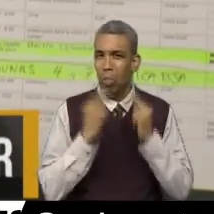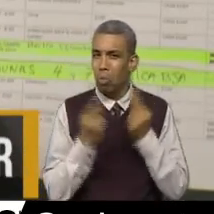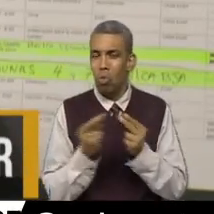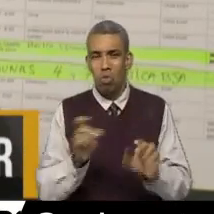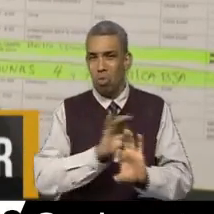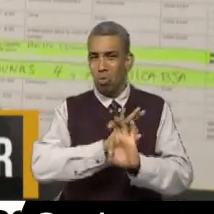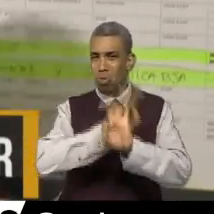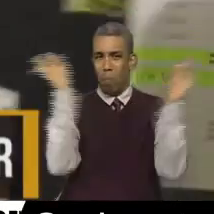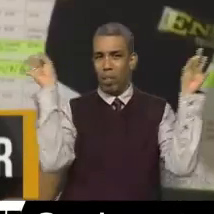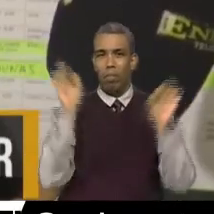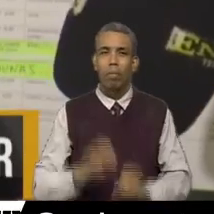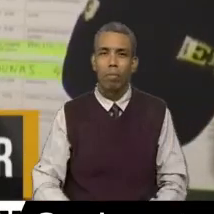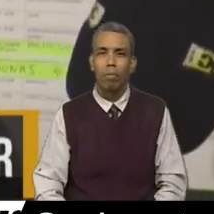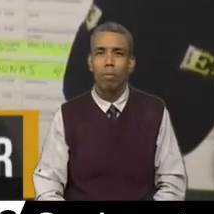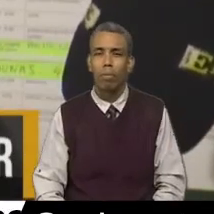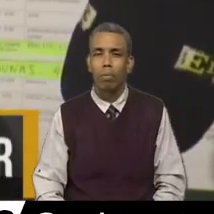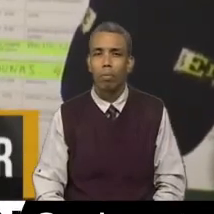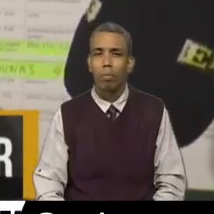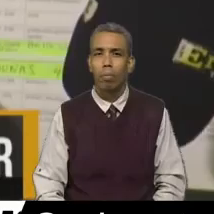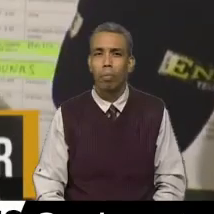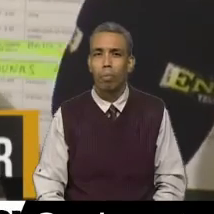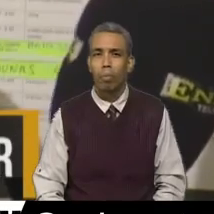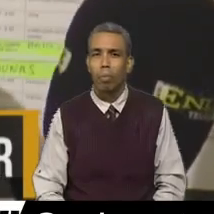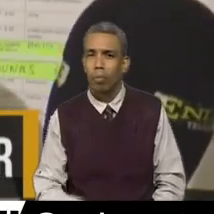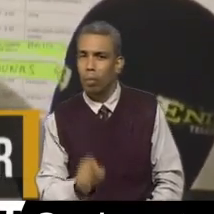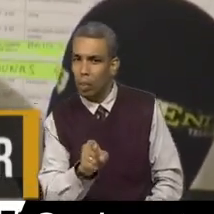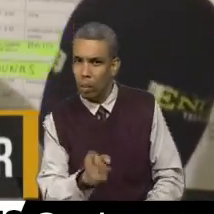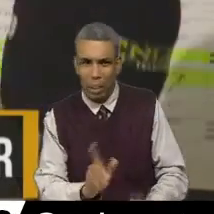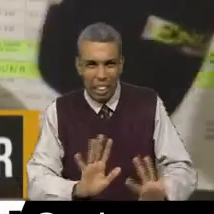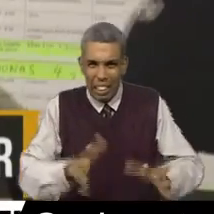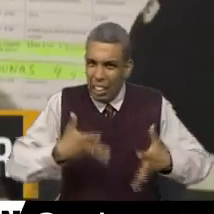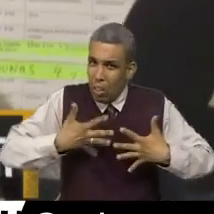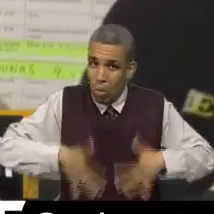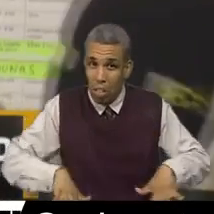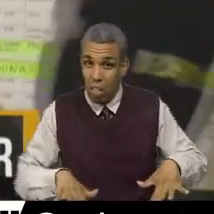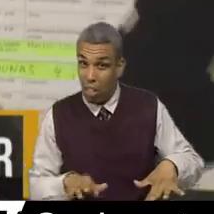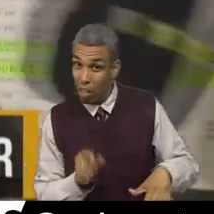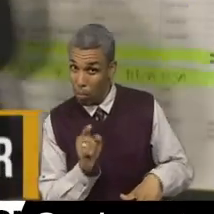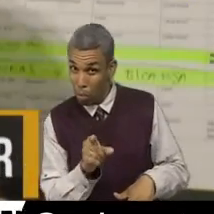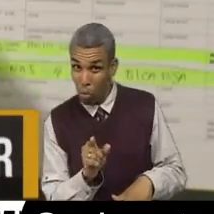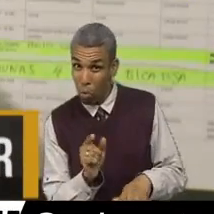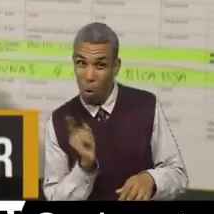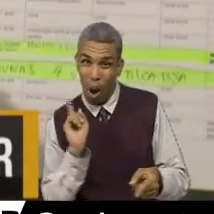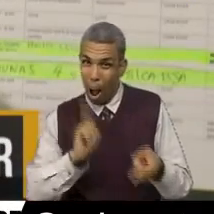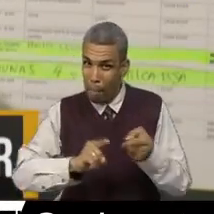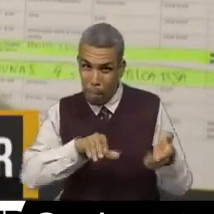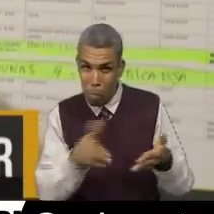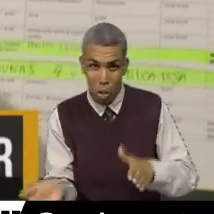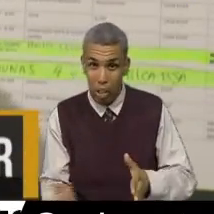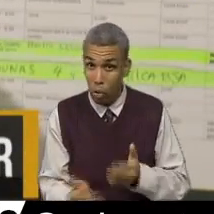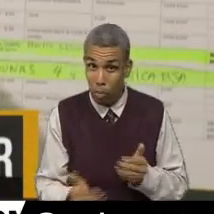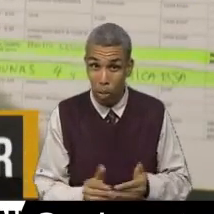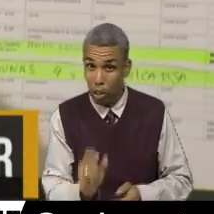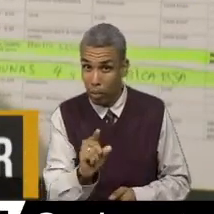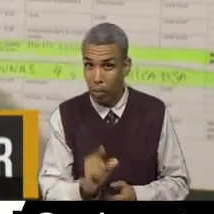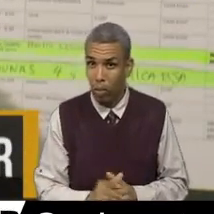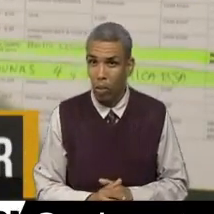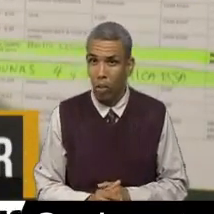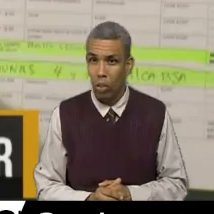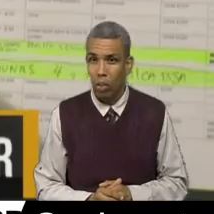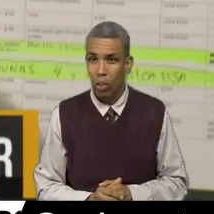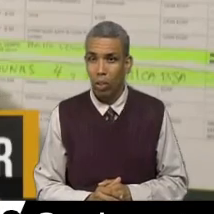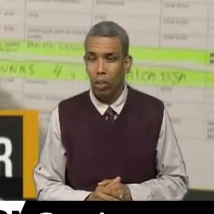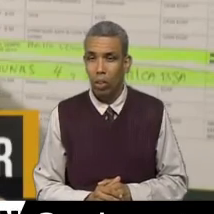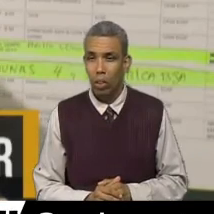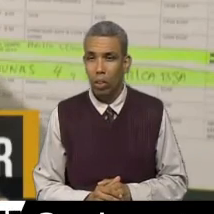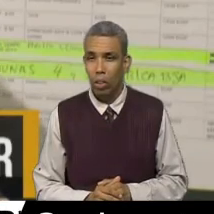si no nos están cumpliendo. Cuando ustedes dicen que están dispuestos a lo que sea, ¿es a morir inclusive por esa situación? Pues para vivir